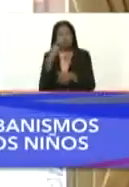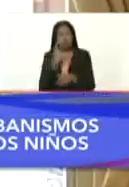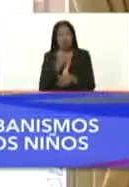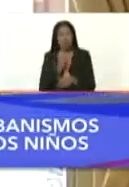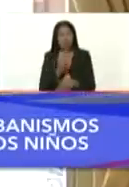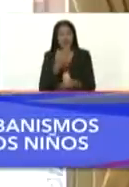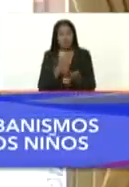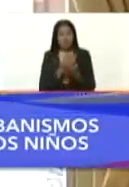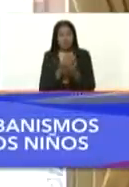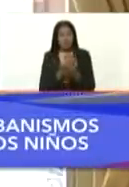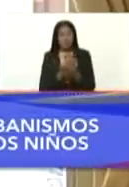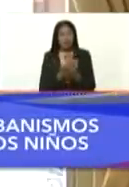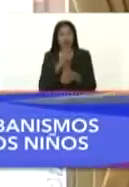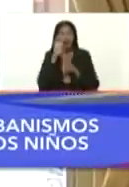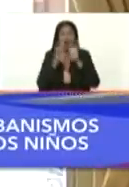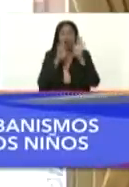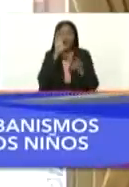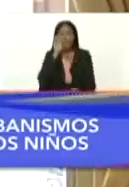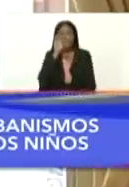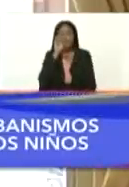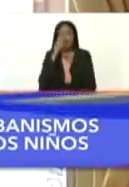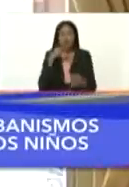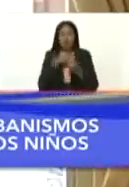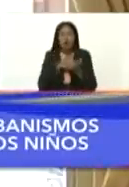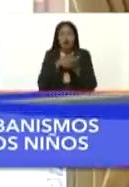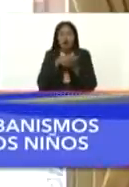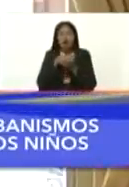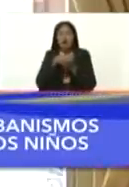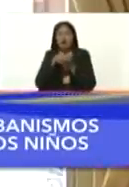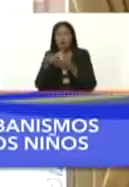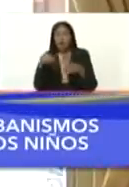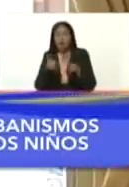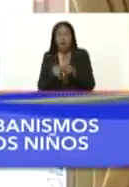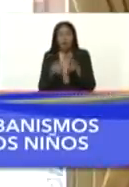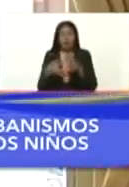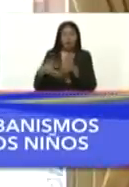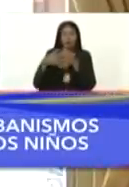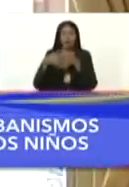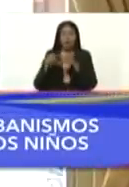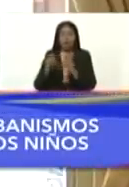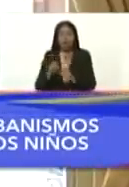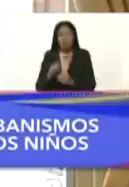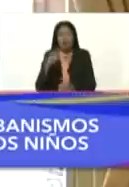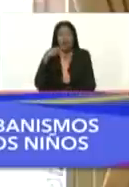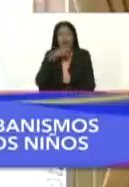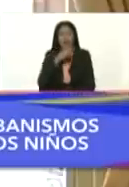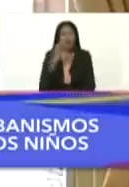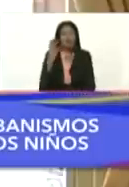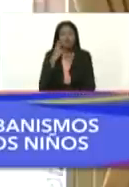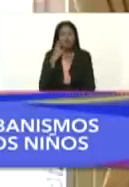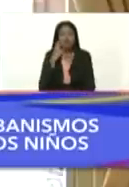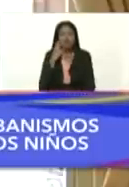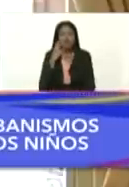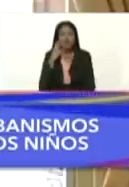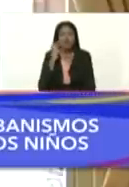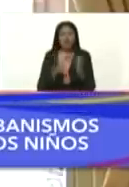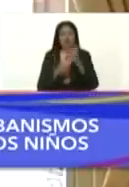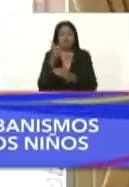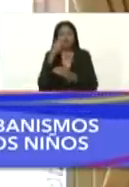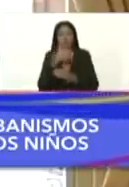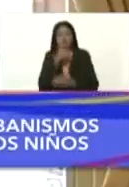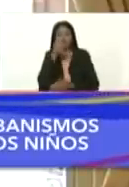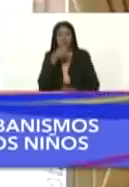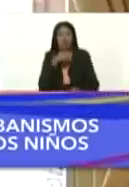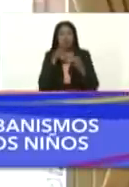a los perros falderos del imperialismo norteamericano a iván duque perro faldero mayor de